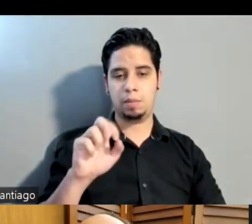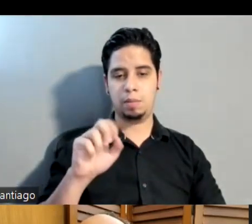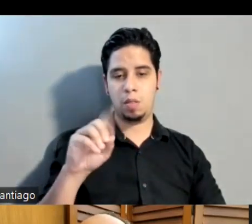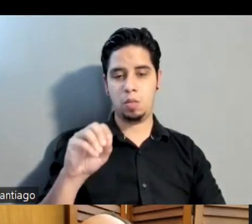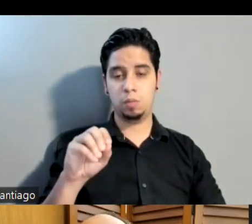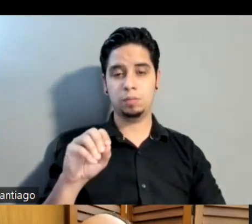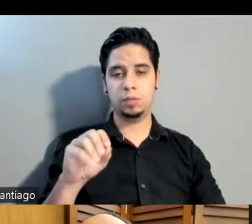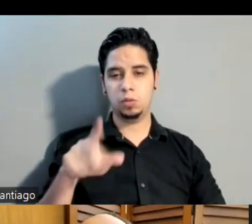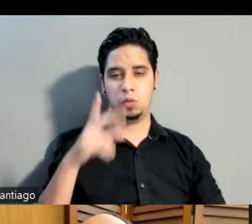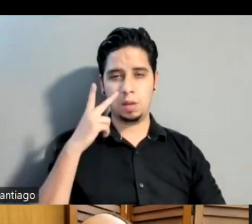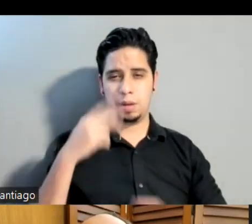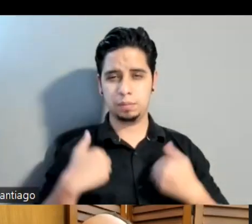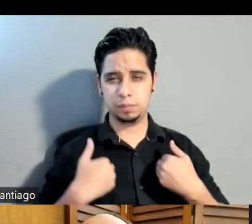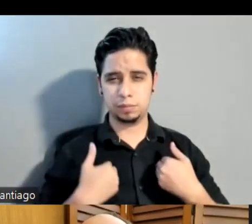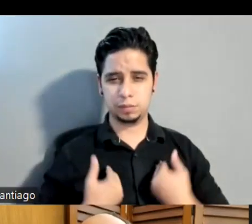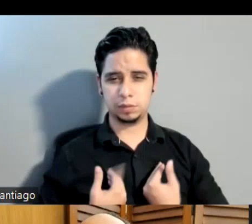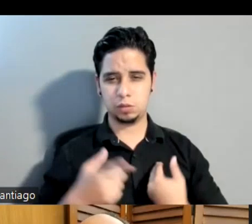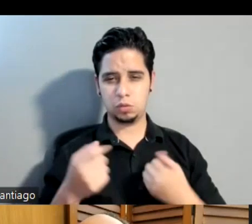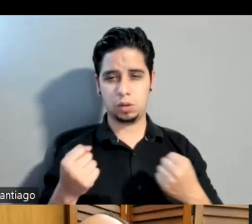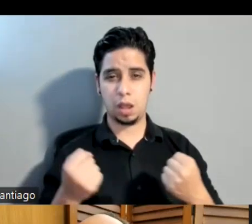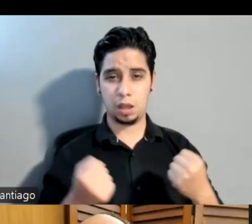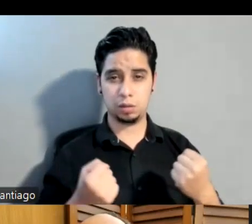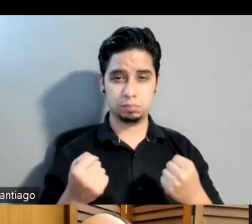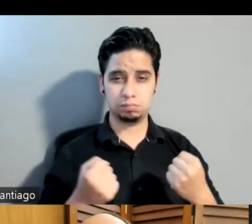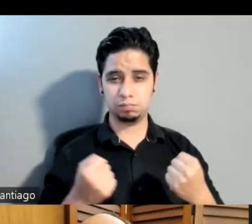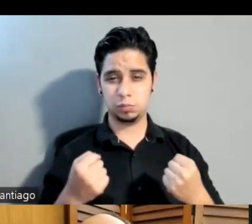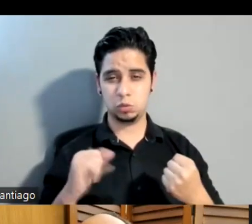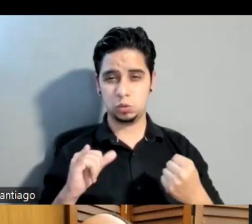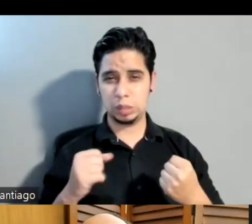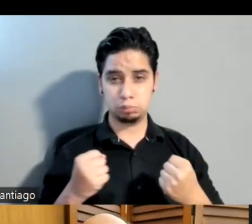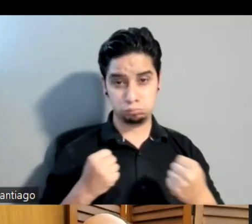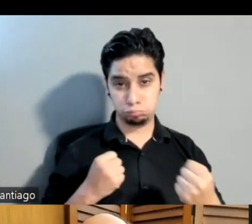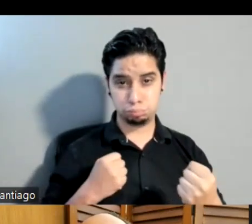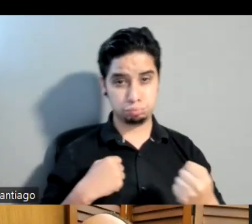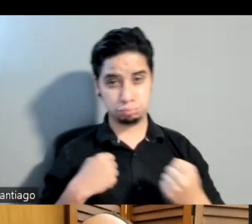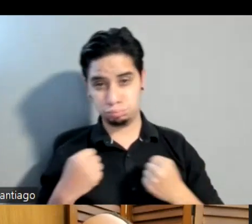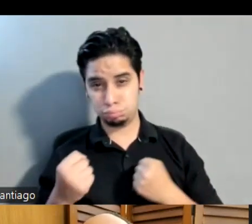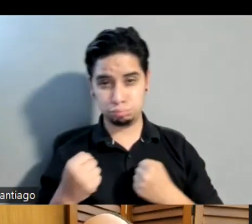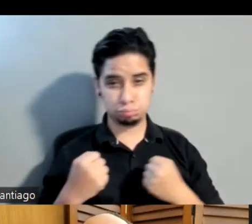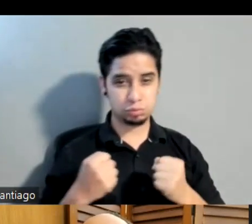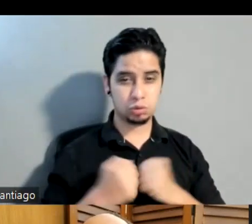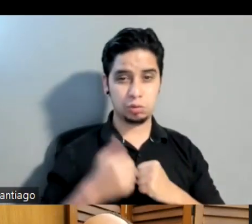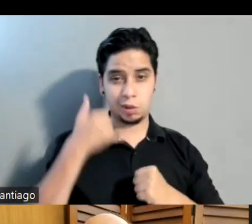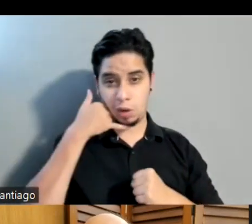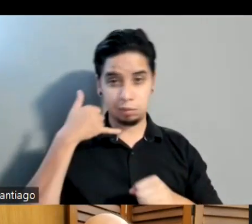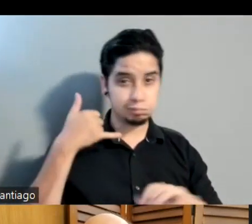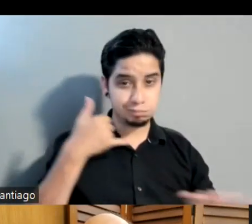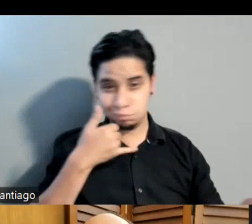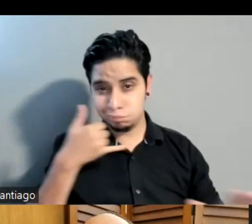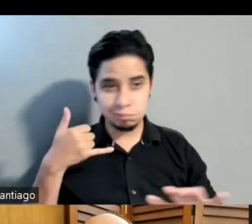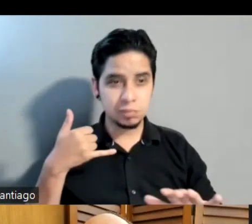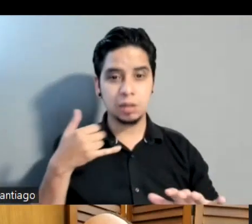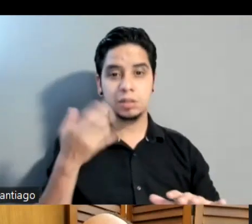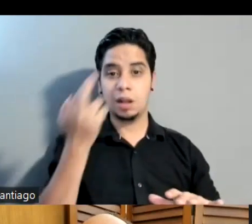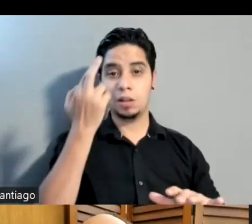como cansadito, que está en su carro, que no está en su casa, que está como que corriendo como una guinea por ahí, con el celular en la mano, es por algo.